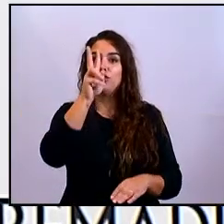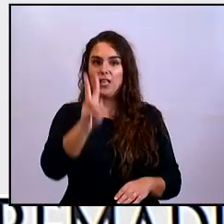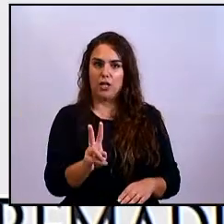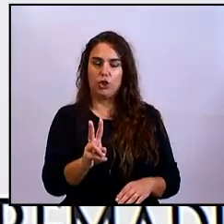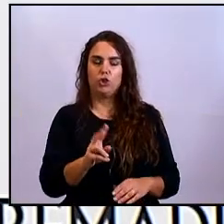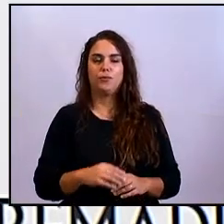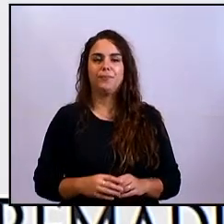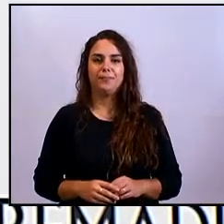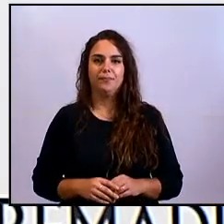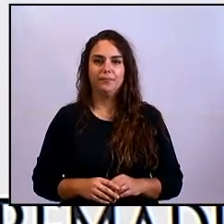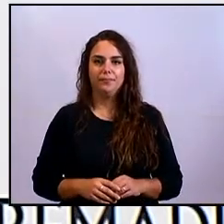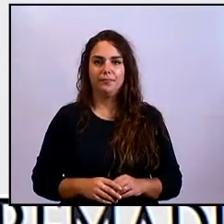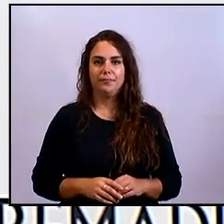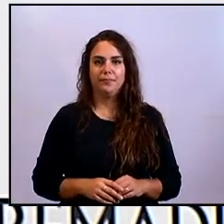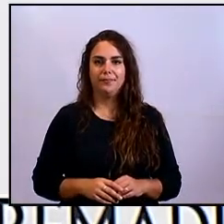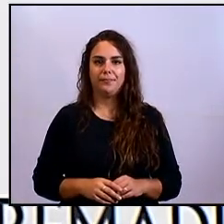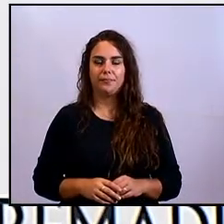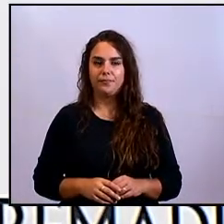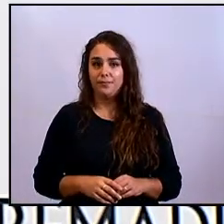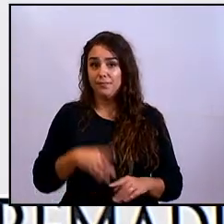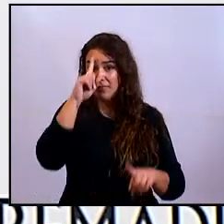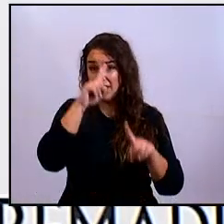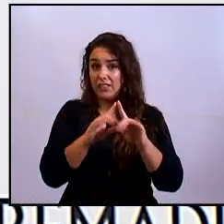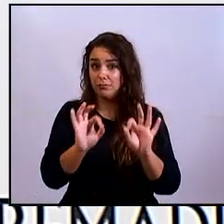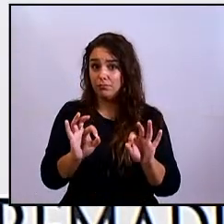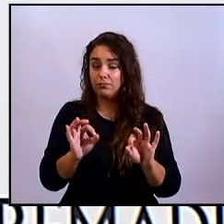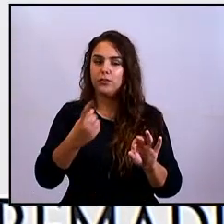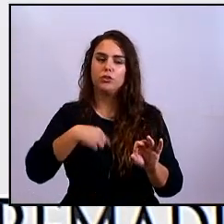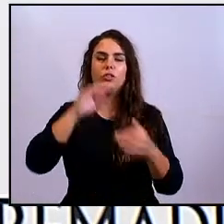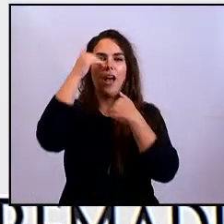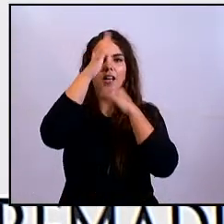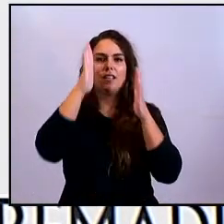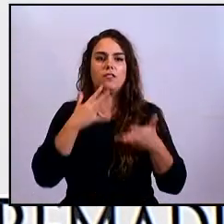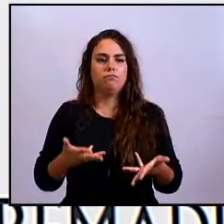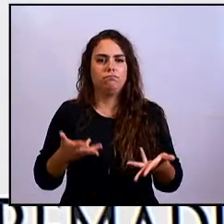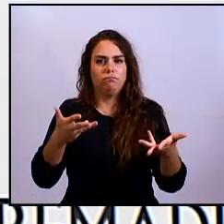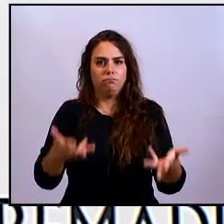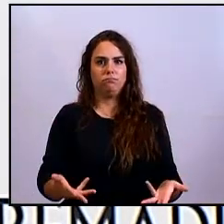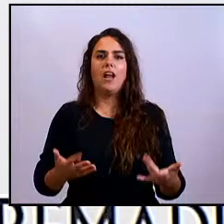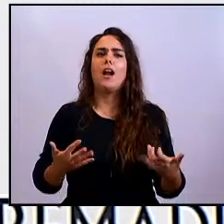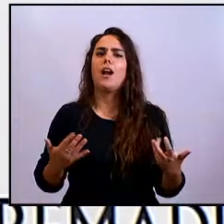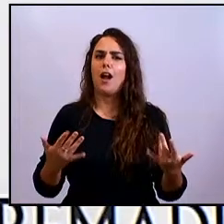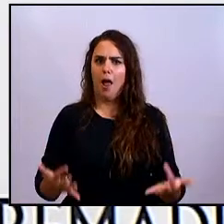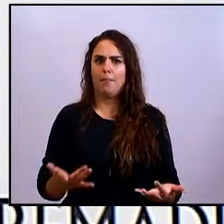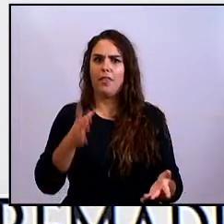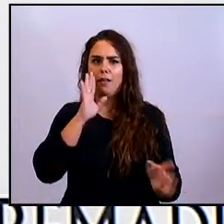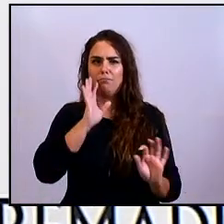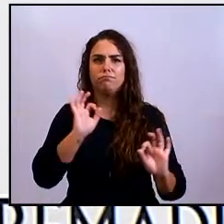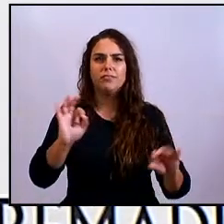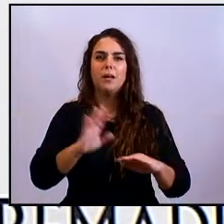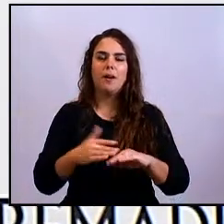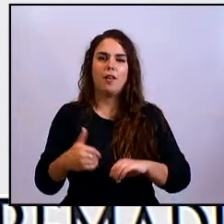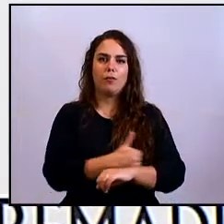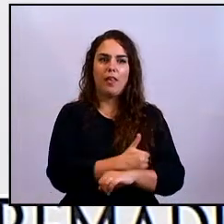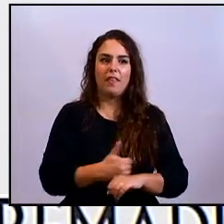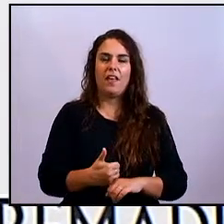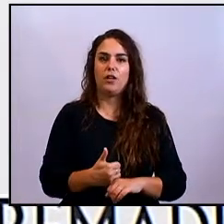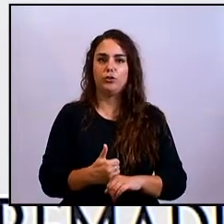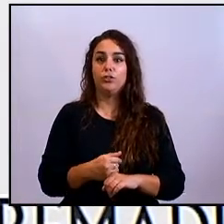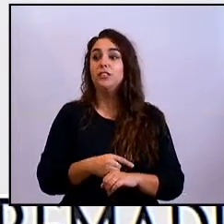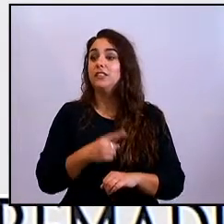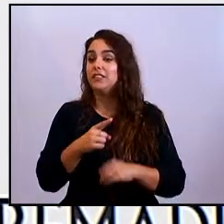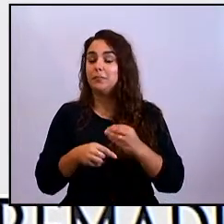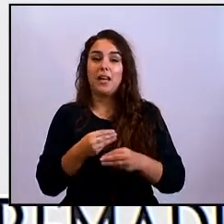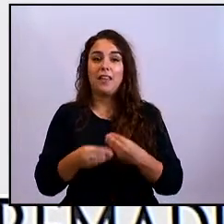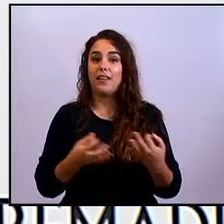próximos años. Con ello, pretendemos ofrecer una atención más rápida y más precisa a los ciudadanos y, por supuesto,